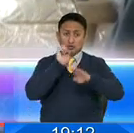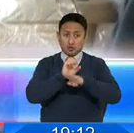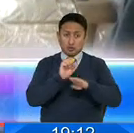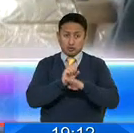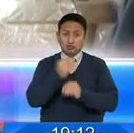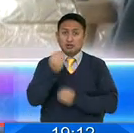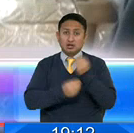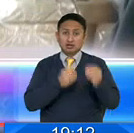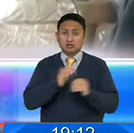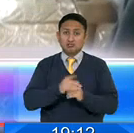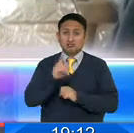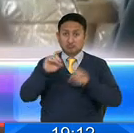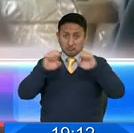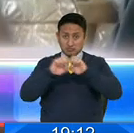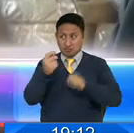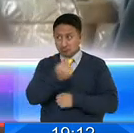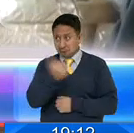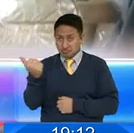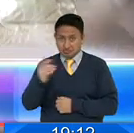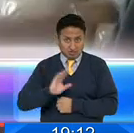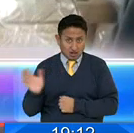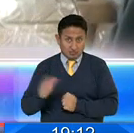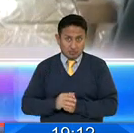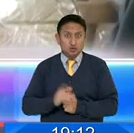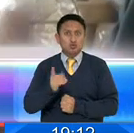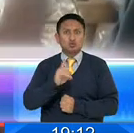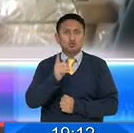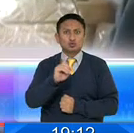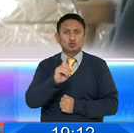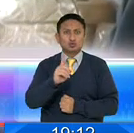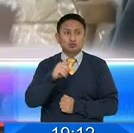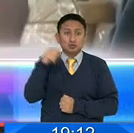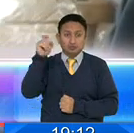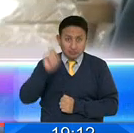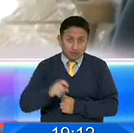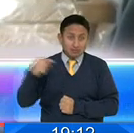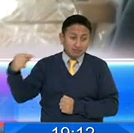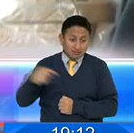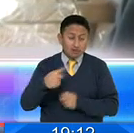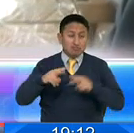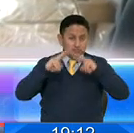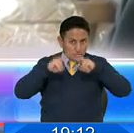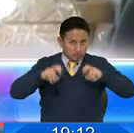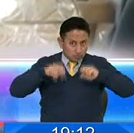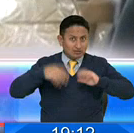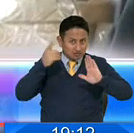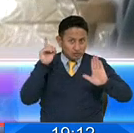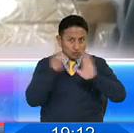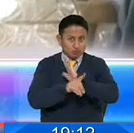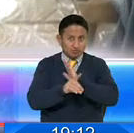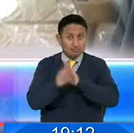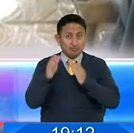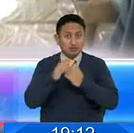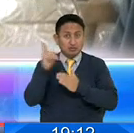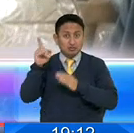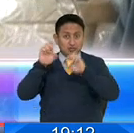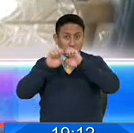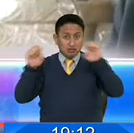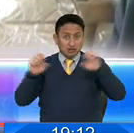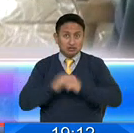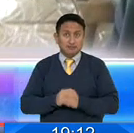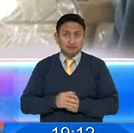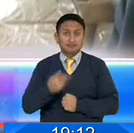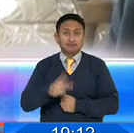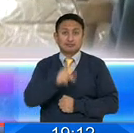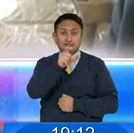a Vitol. No. Tiene que haber, vuelvo a repetir, acciones legales en contra de esa empresa y en contra de los